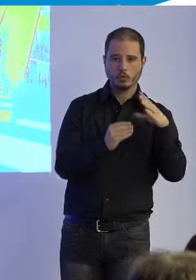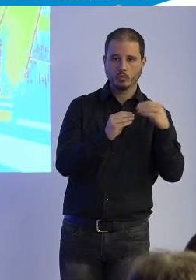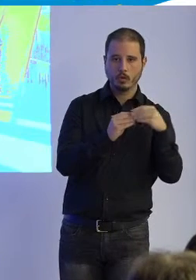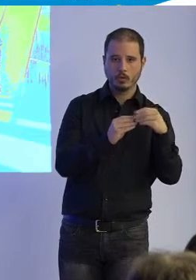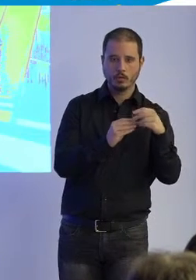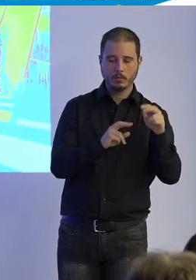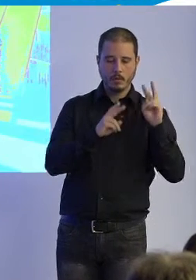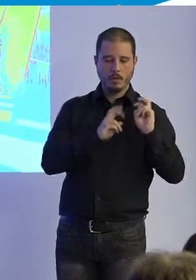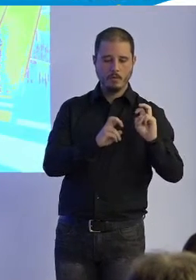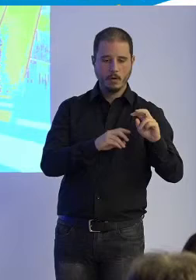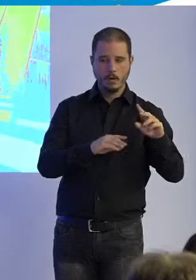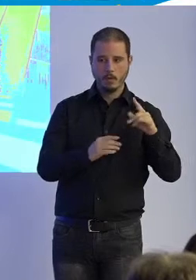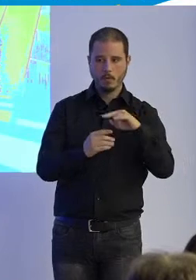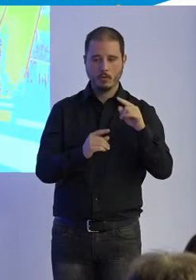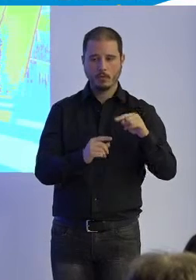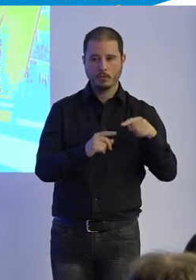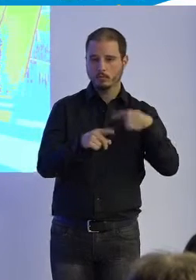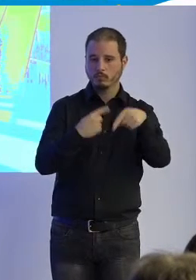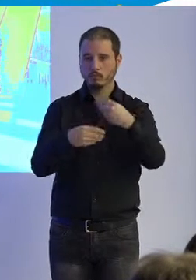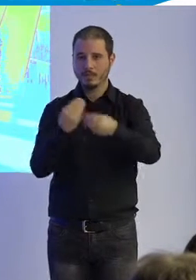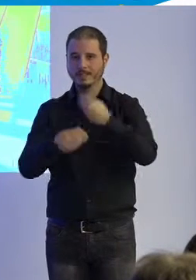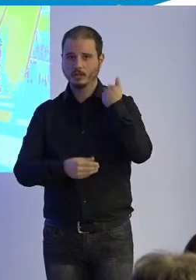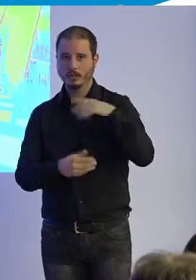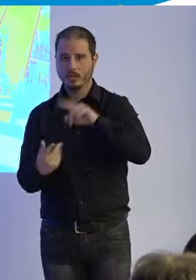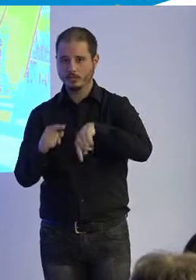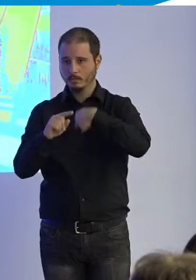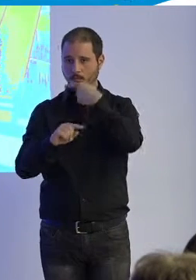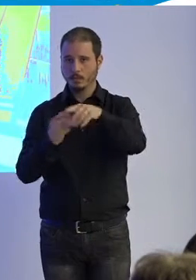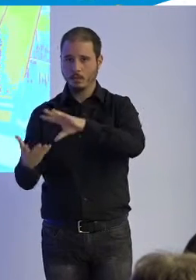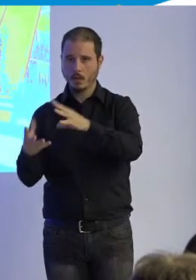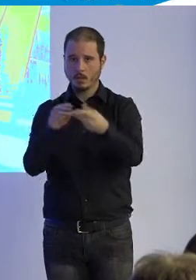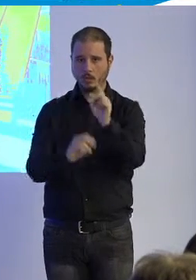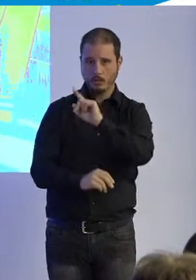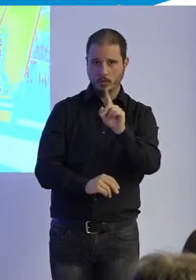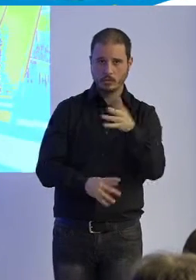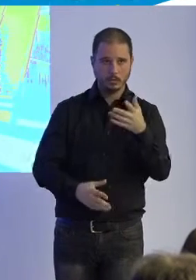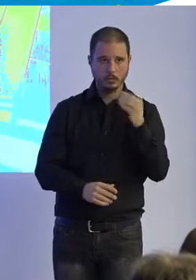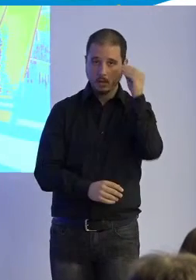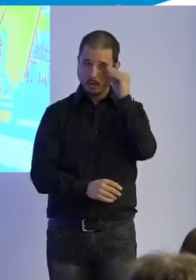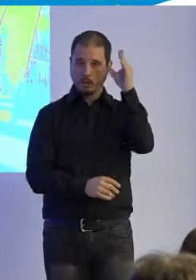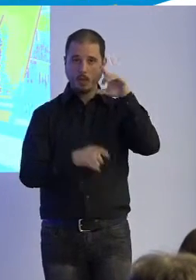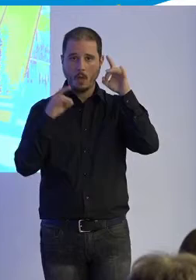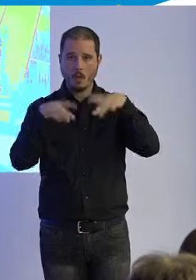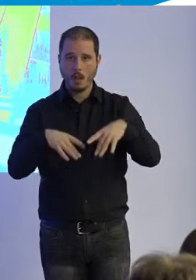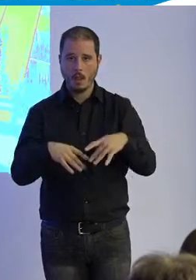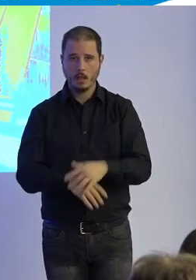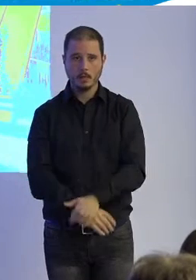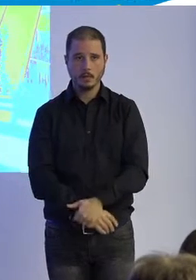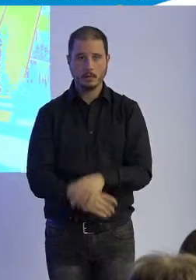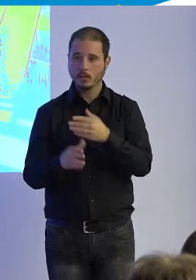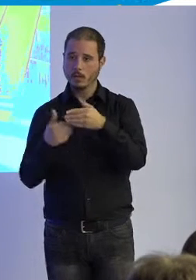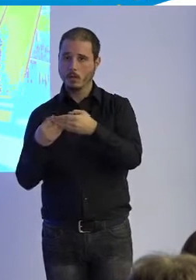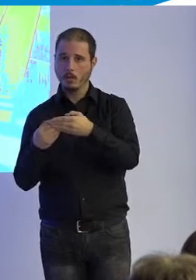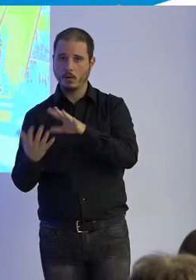momento, no adaptar nada, ¿vale? Y es algo que también estamos aprendiendo incluso en realidad virtual. Los juegos que se adaptan a